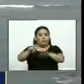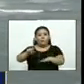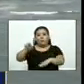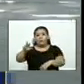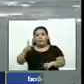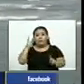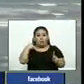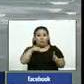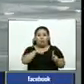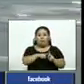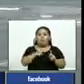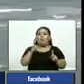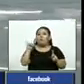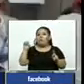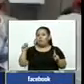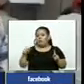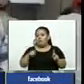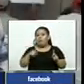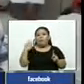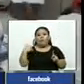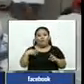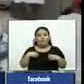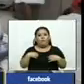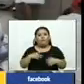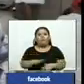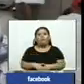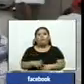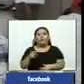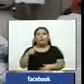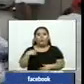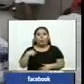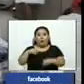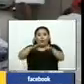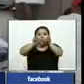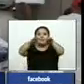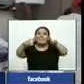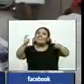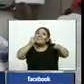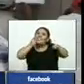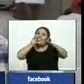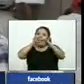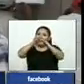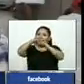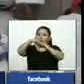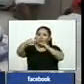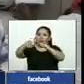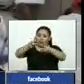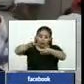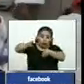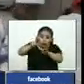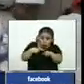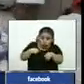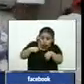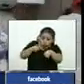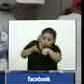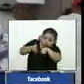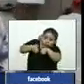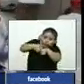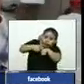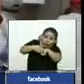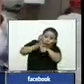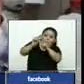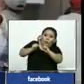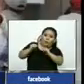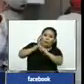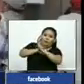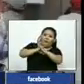Barrera sobrevivió al evento. Iba yo envuelto en un pliego de lámina, en lo cual pues teníamos el que nos cubría lo que